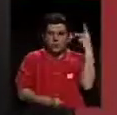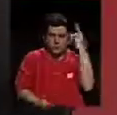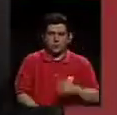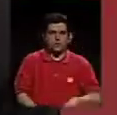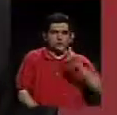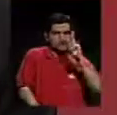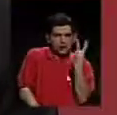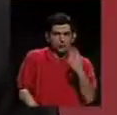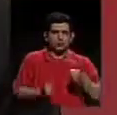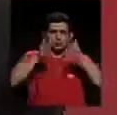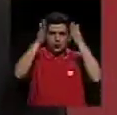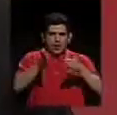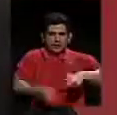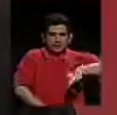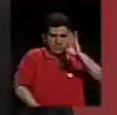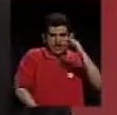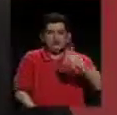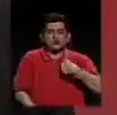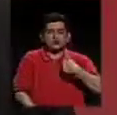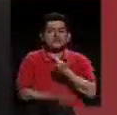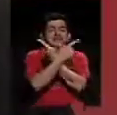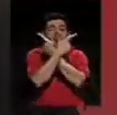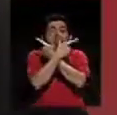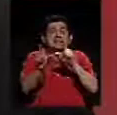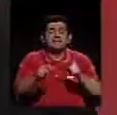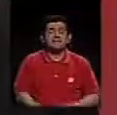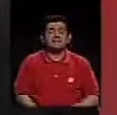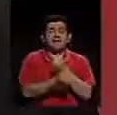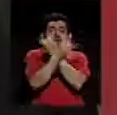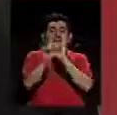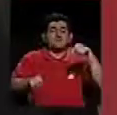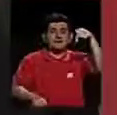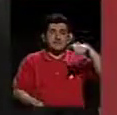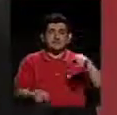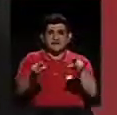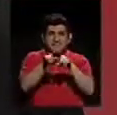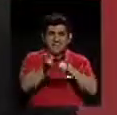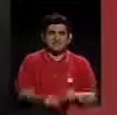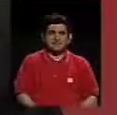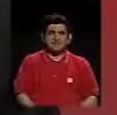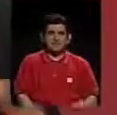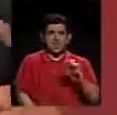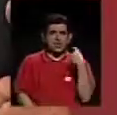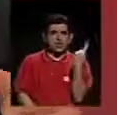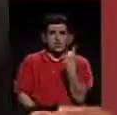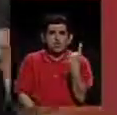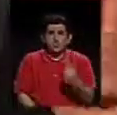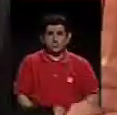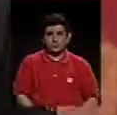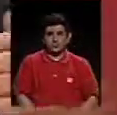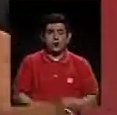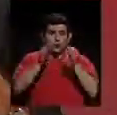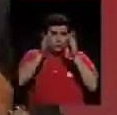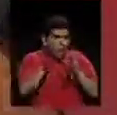que los candidatos electos tengan la libertad y la autonomía aquí también. No se trata solo de que es